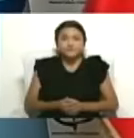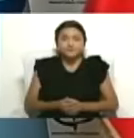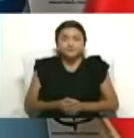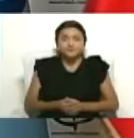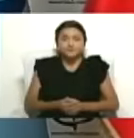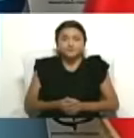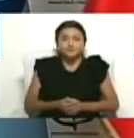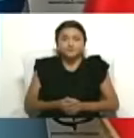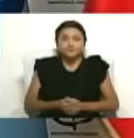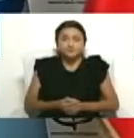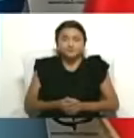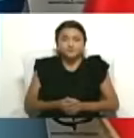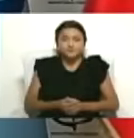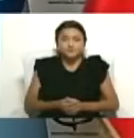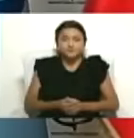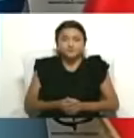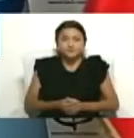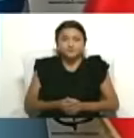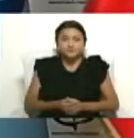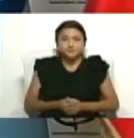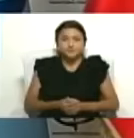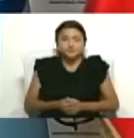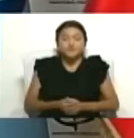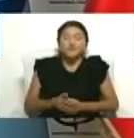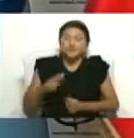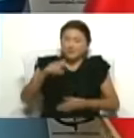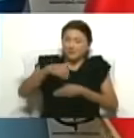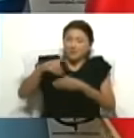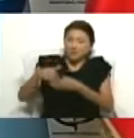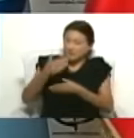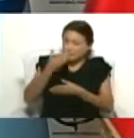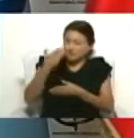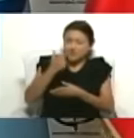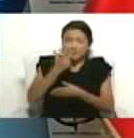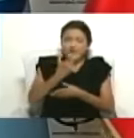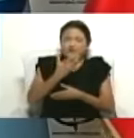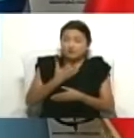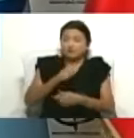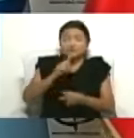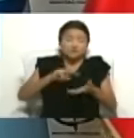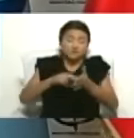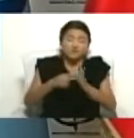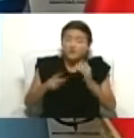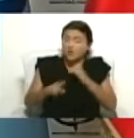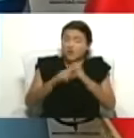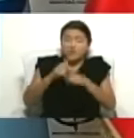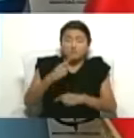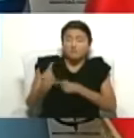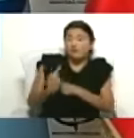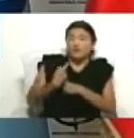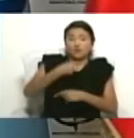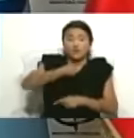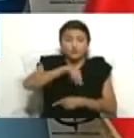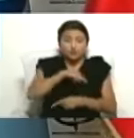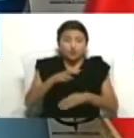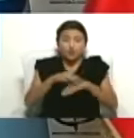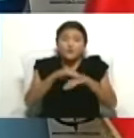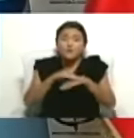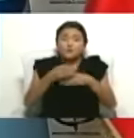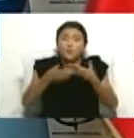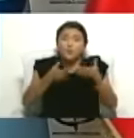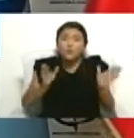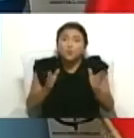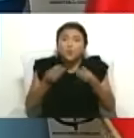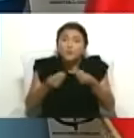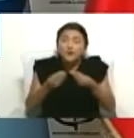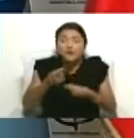expresar que ese voto popular incluso es un mandato también para el Ministerio Público, para que